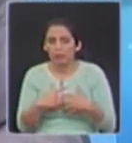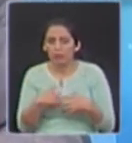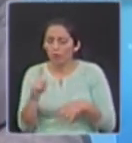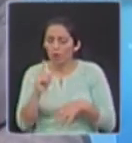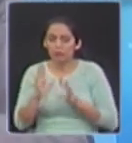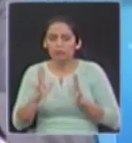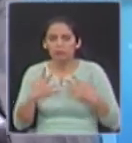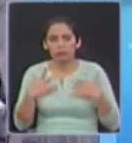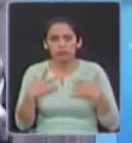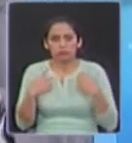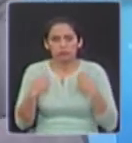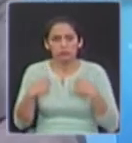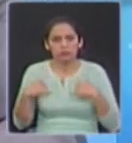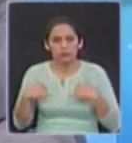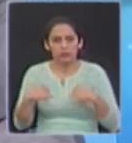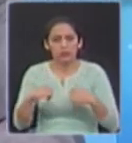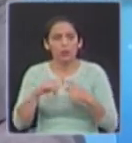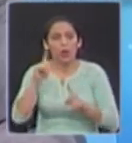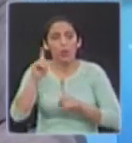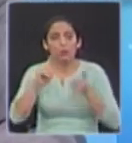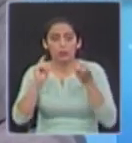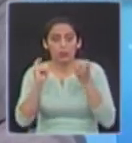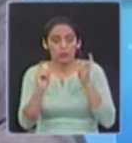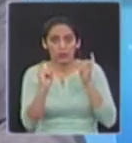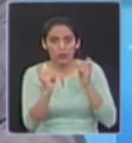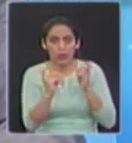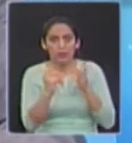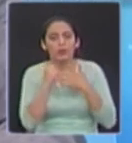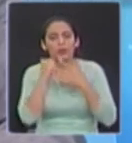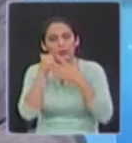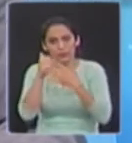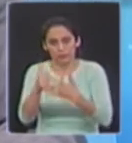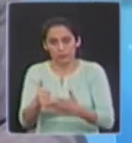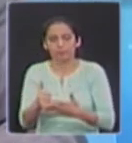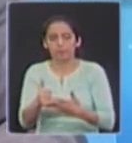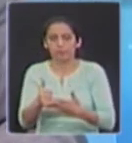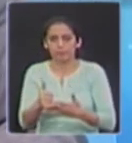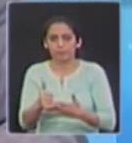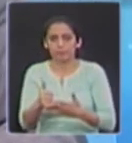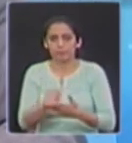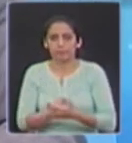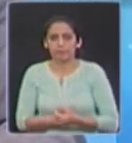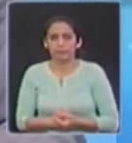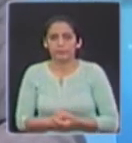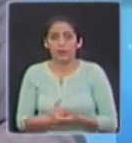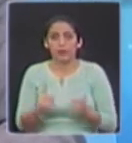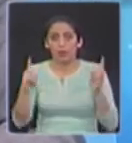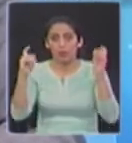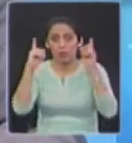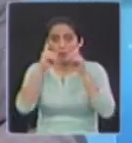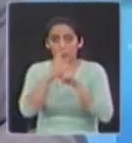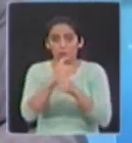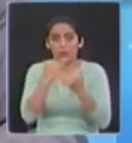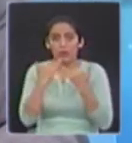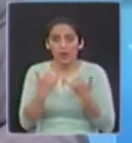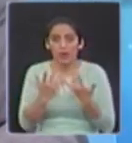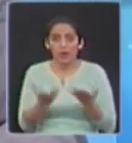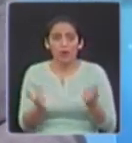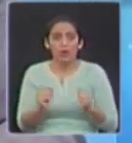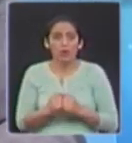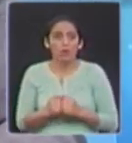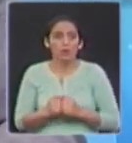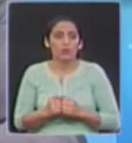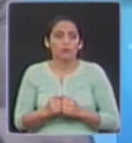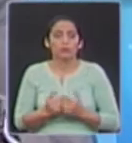para el país y diferentes decisiones que se han tomado en el Ecuador que han generado inestabilidad jurídica, una estabilidad laboral,